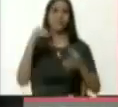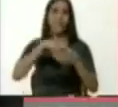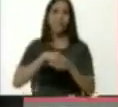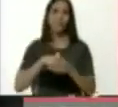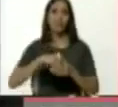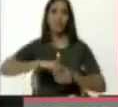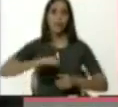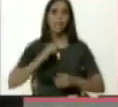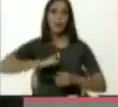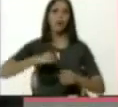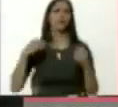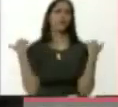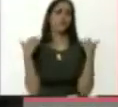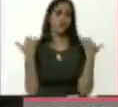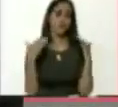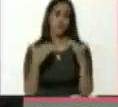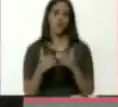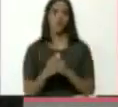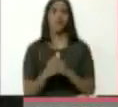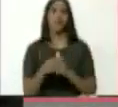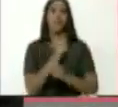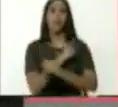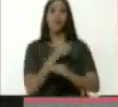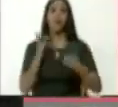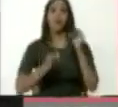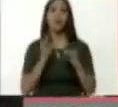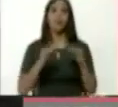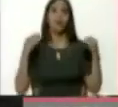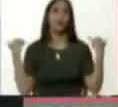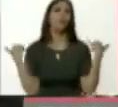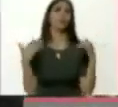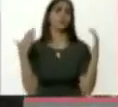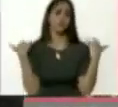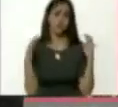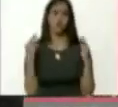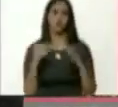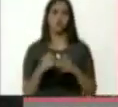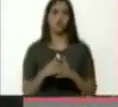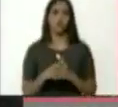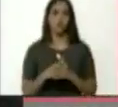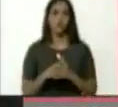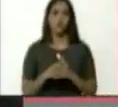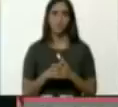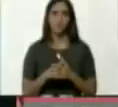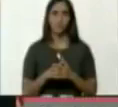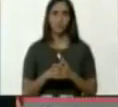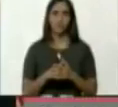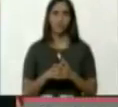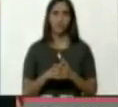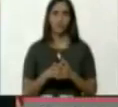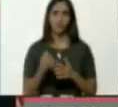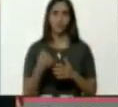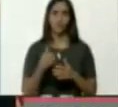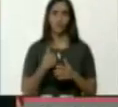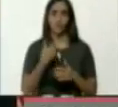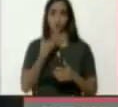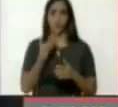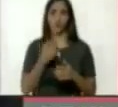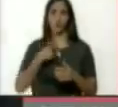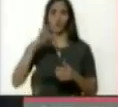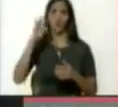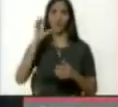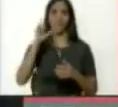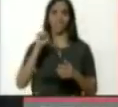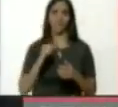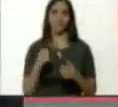policiales a morir. Y dentro del Poder Judicial ni habla de la película. Menos mal yo ya soy Faes. Nosotros tenemos identificados